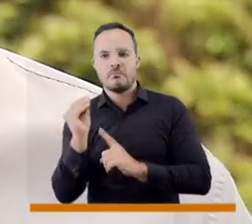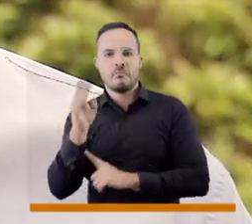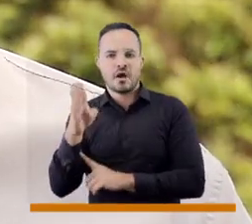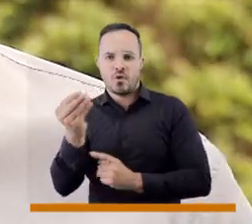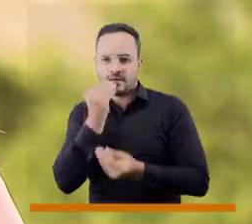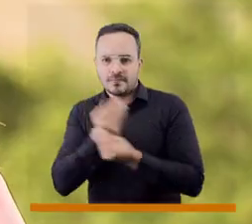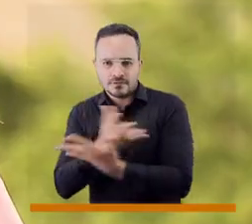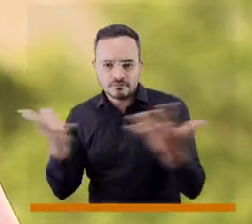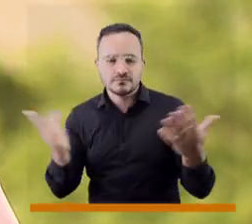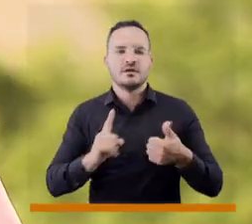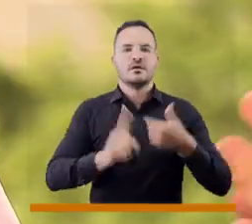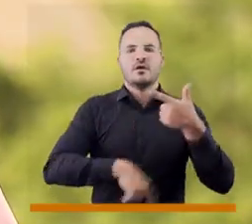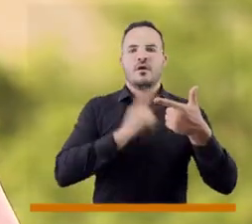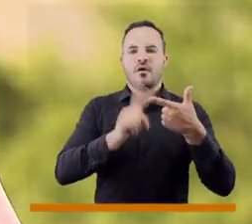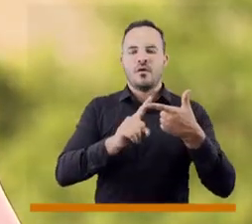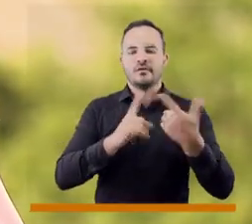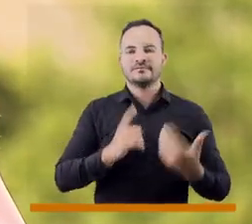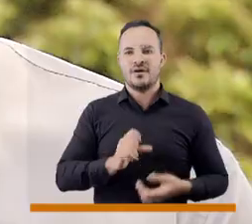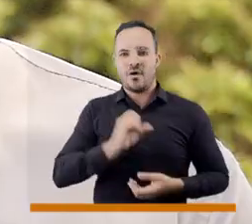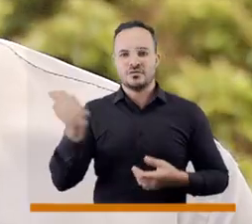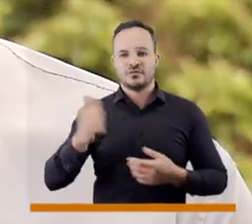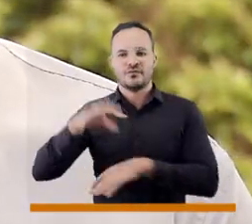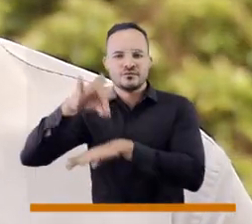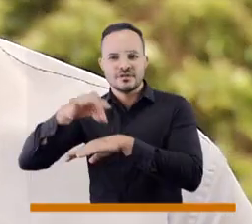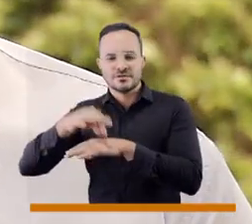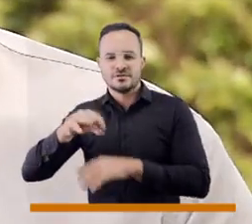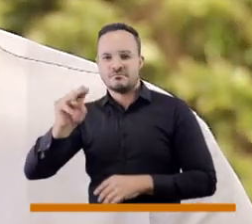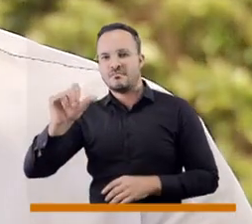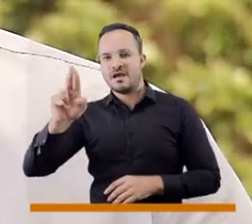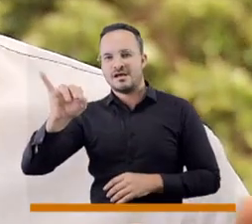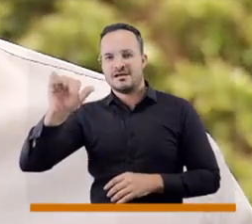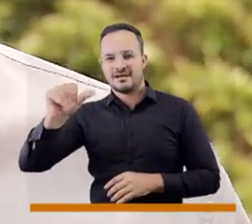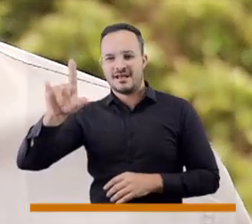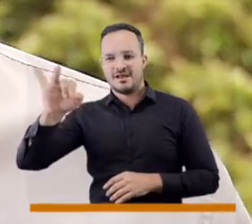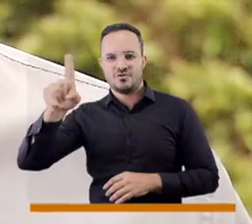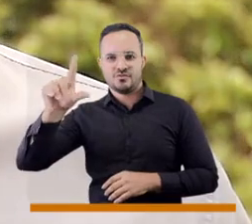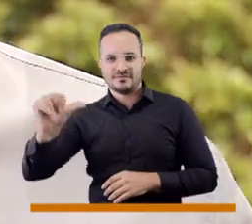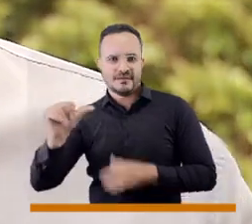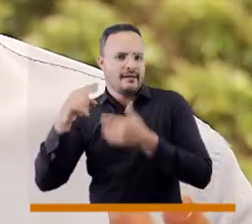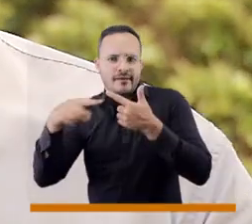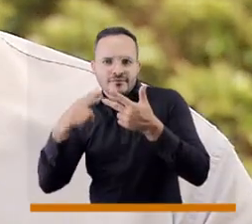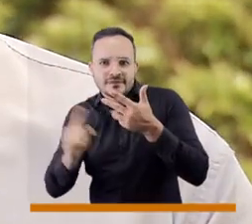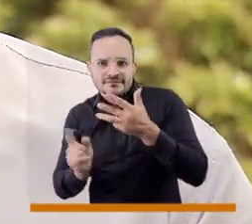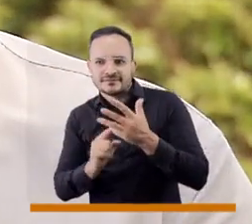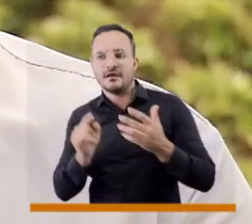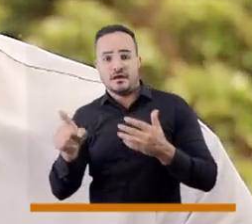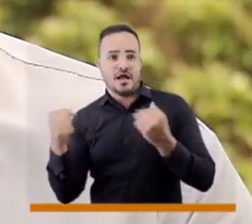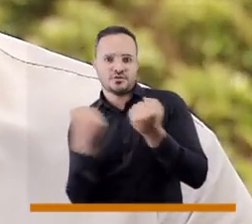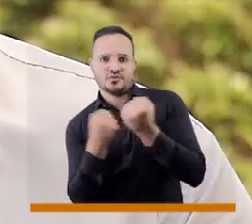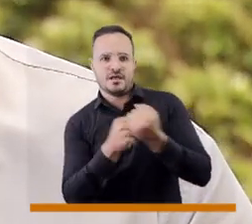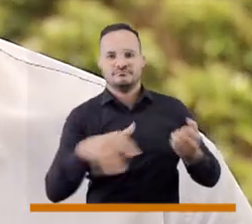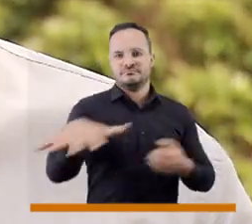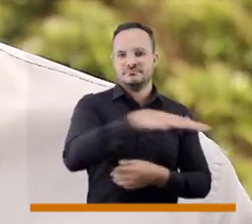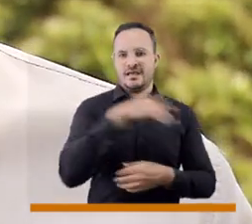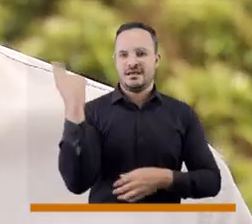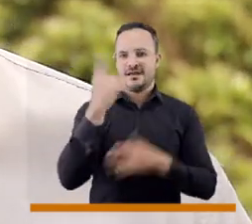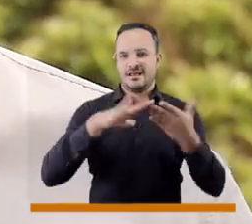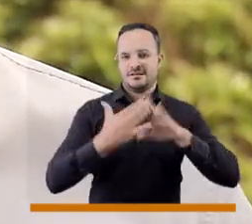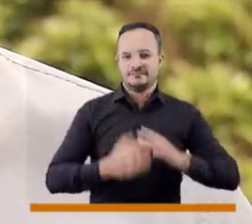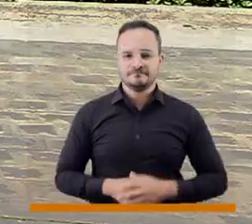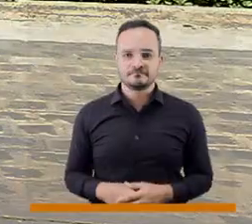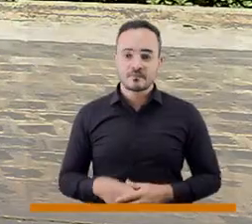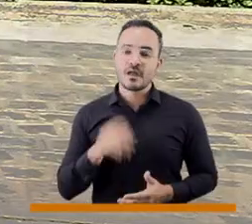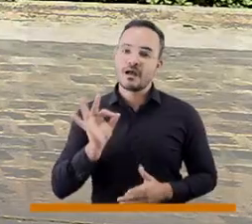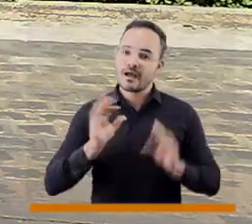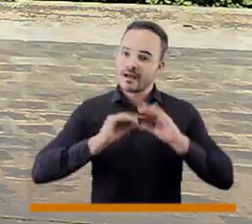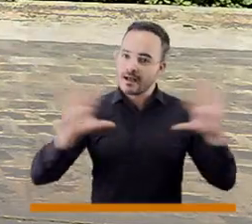Iglesia Católica. Ejemplo, la Fundación Internacional María Luisa de Moreno. Y cada una de las fundaciones que realizan diferentes labores en pos de toda la